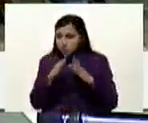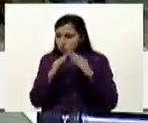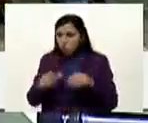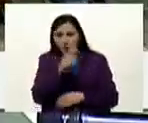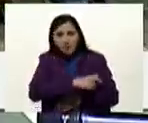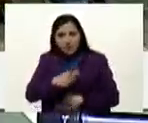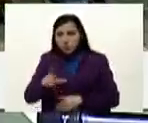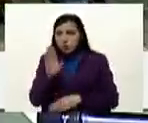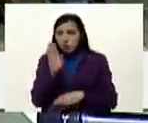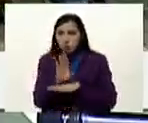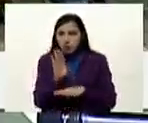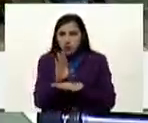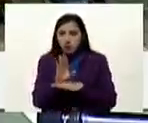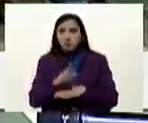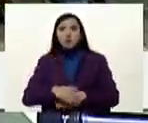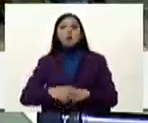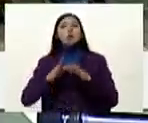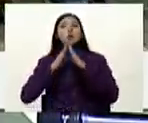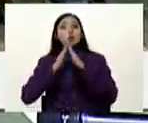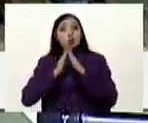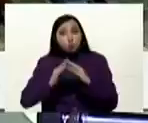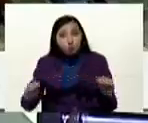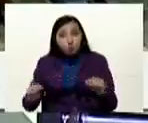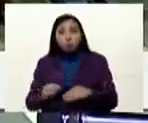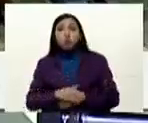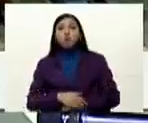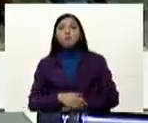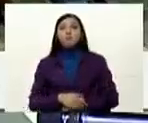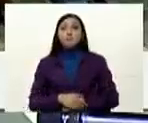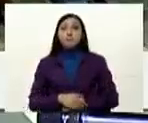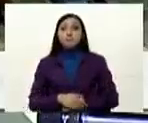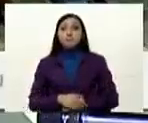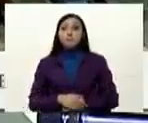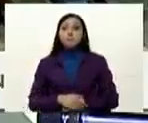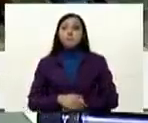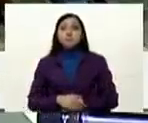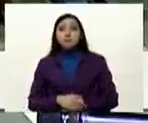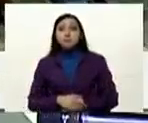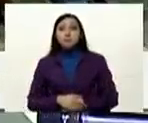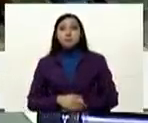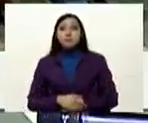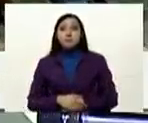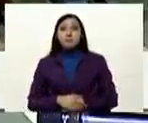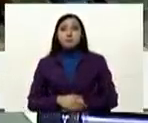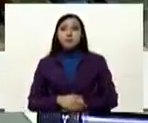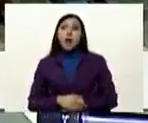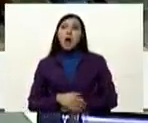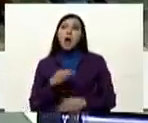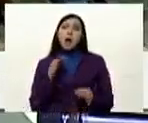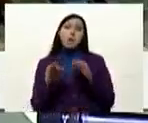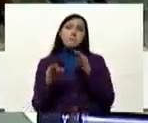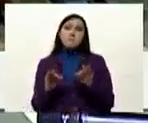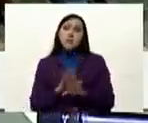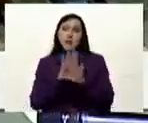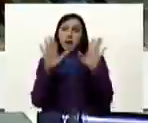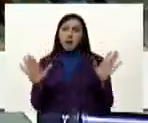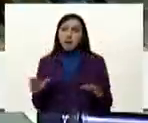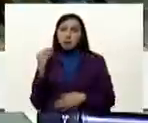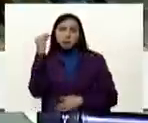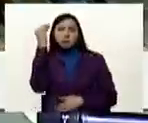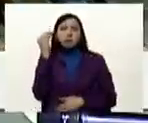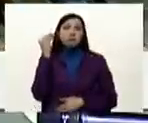cuidándose, todo el mundo. Miren, los cuidados son, ¿cómo pudiera yo decir la palabra